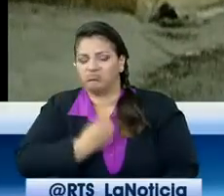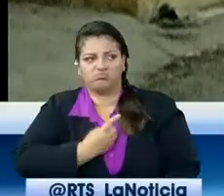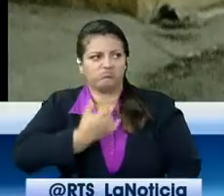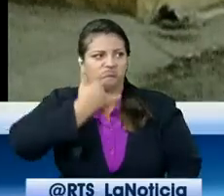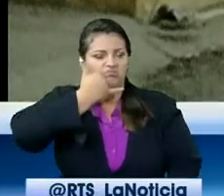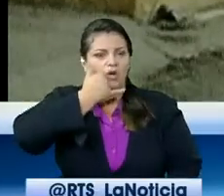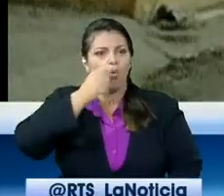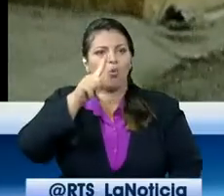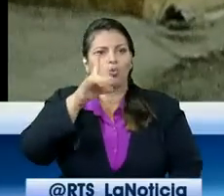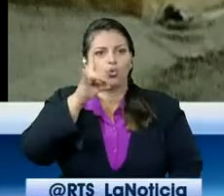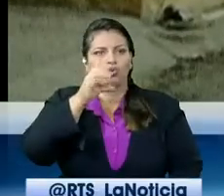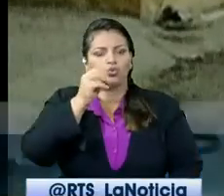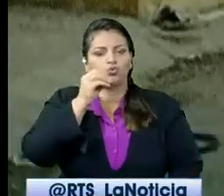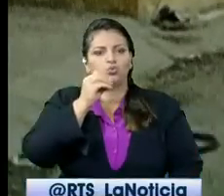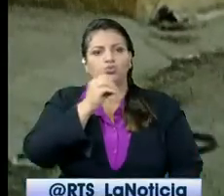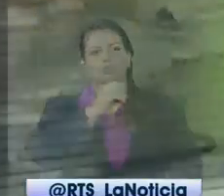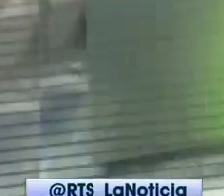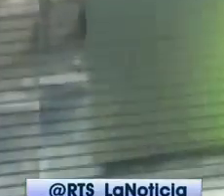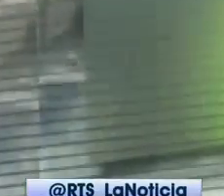Charlie Pisa.